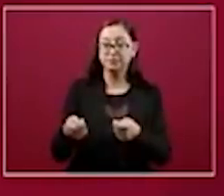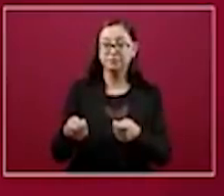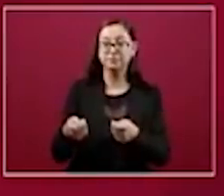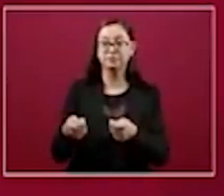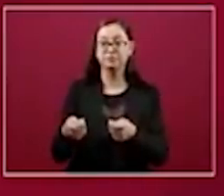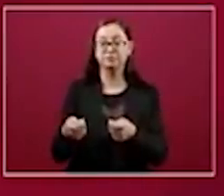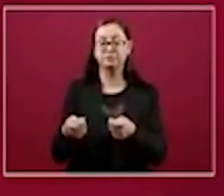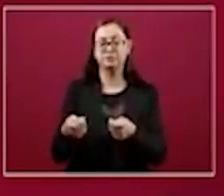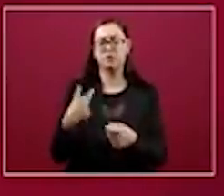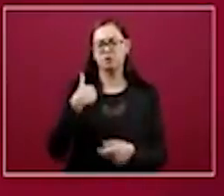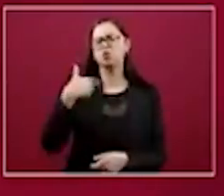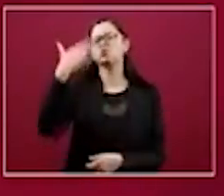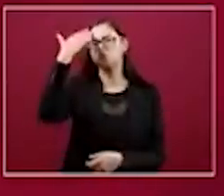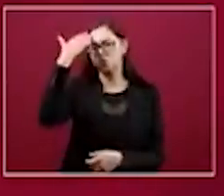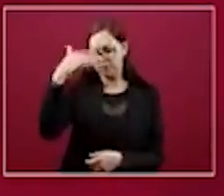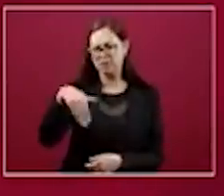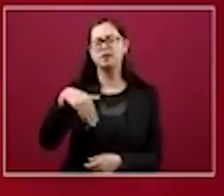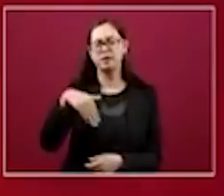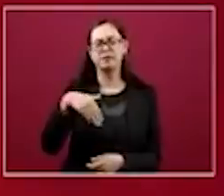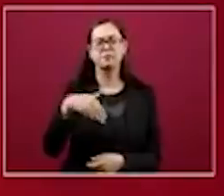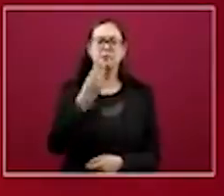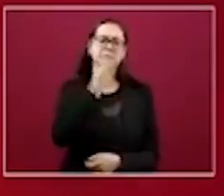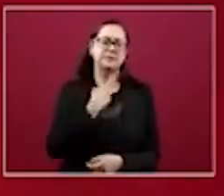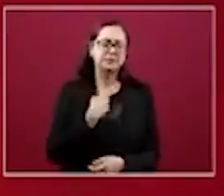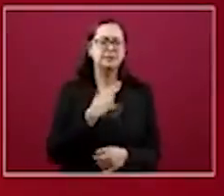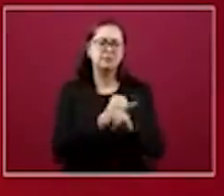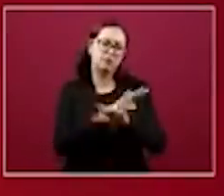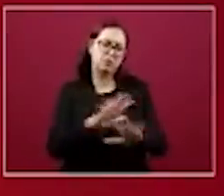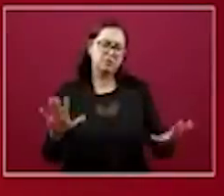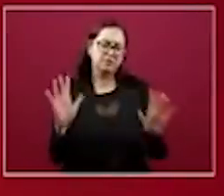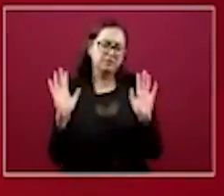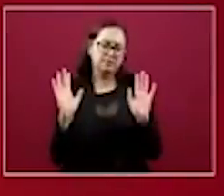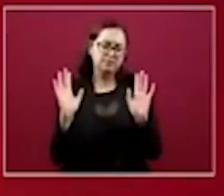estoy enterado, informado, porque